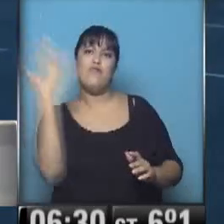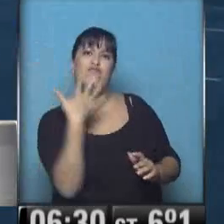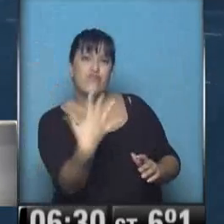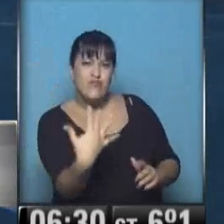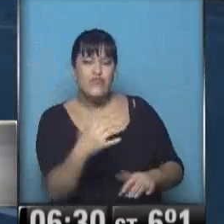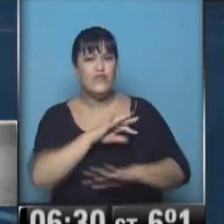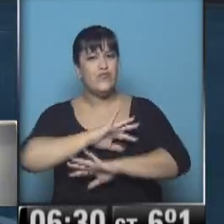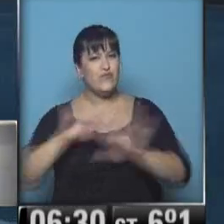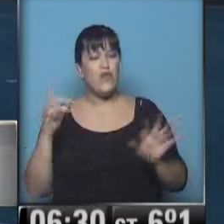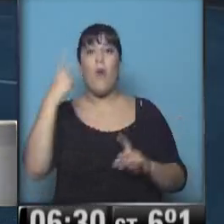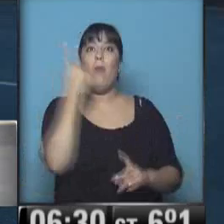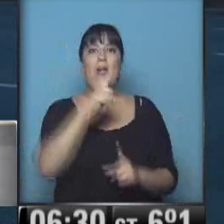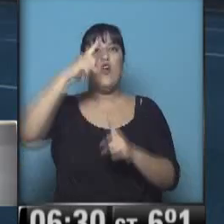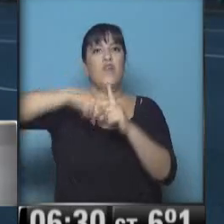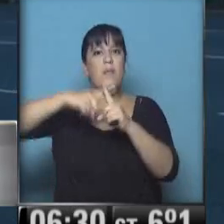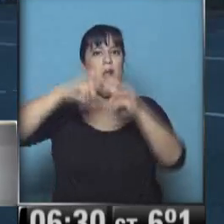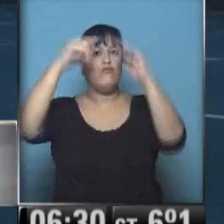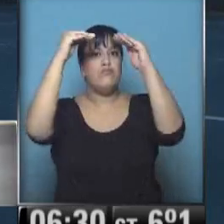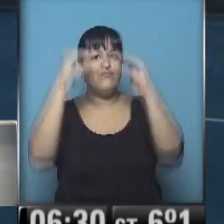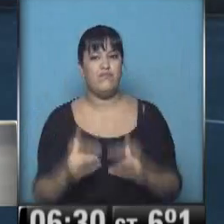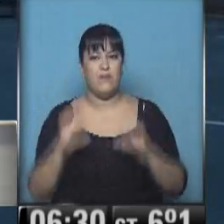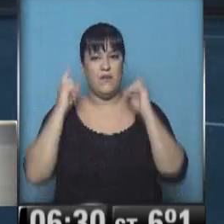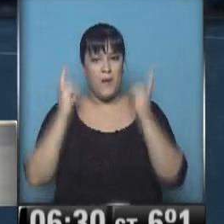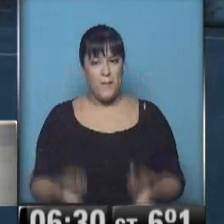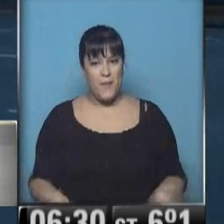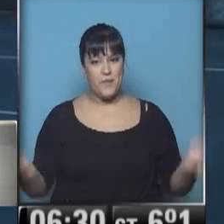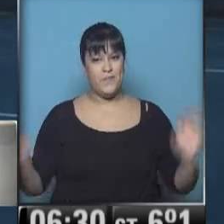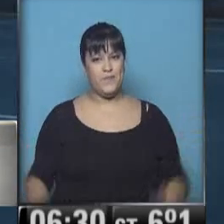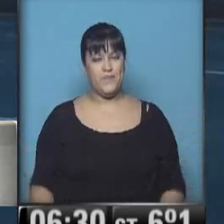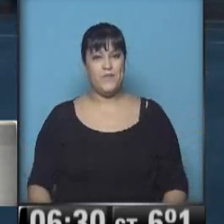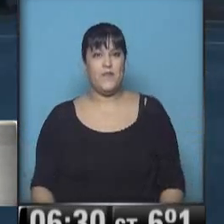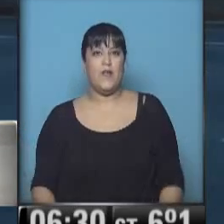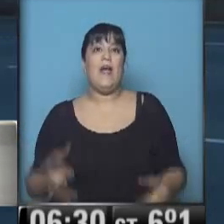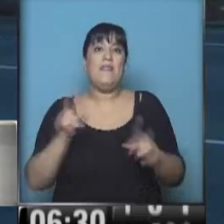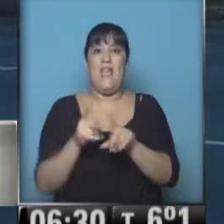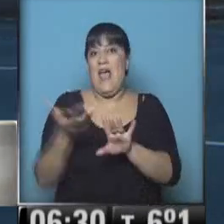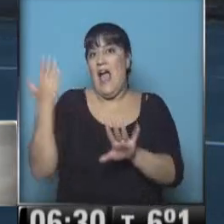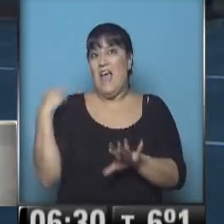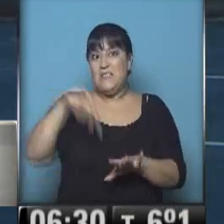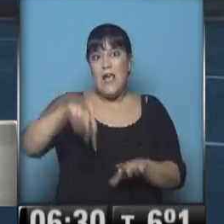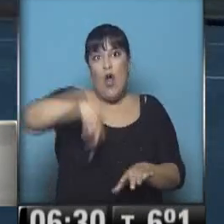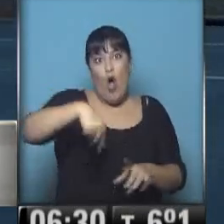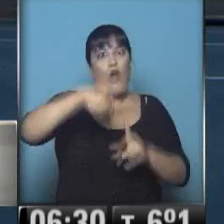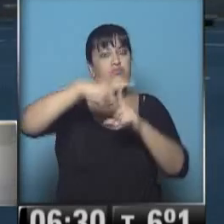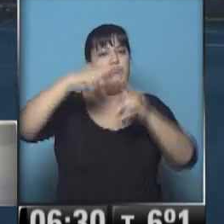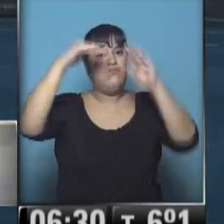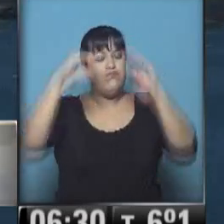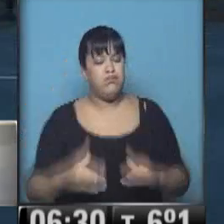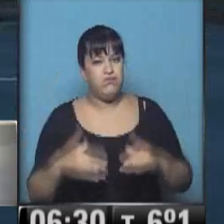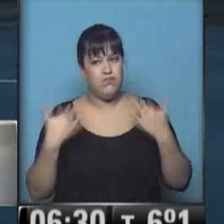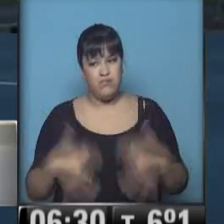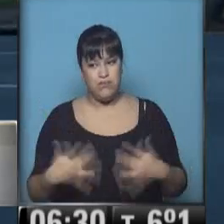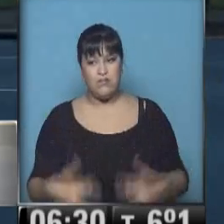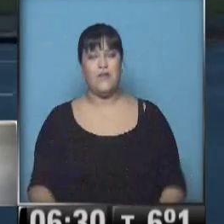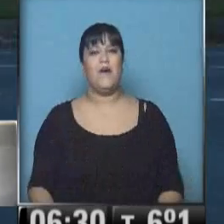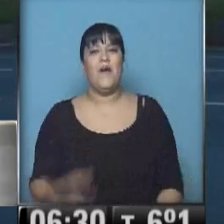Pero qué descenso de temperatura también. Respecto de ayer, ¡qué frío! ¿Cómo se vino? Bueno,